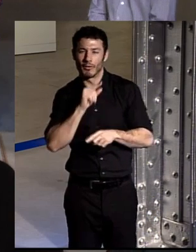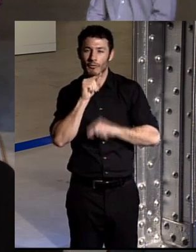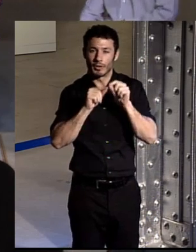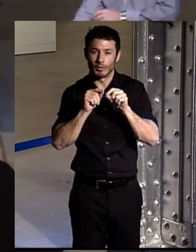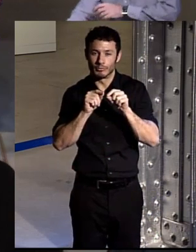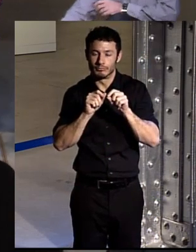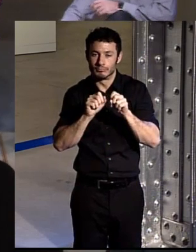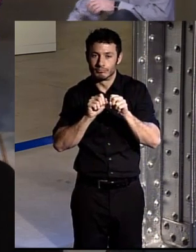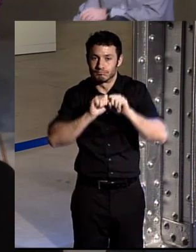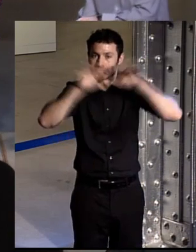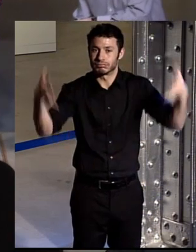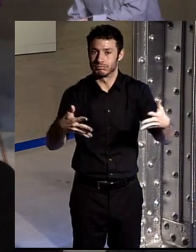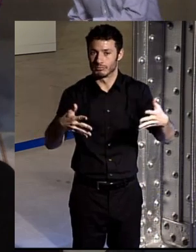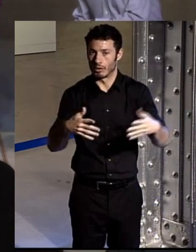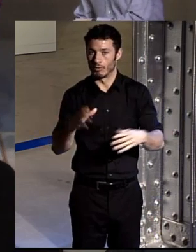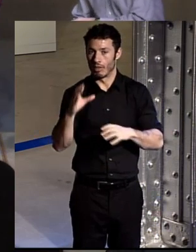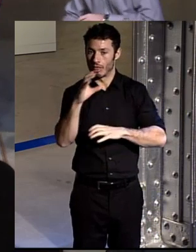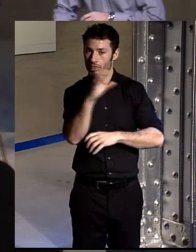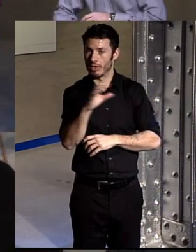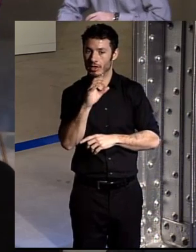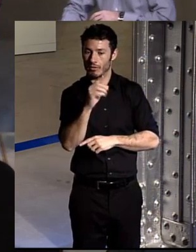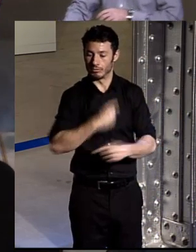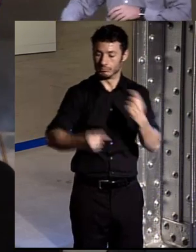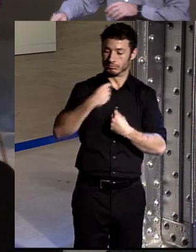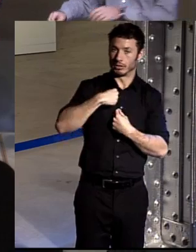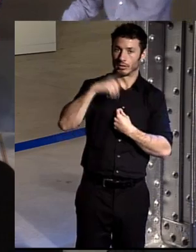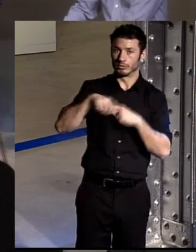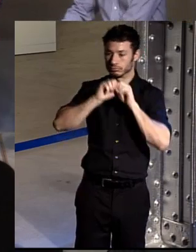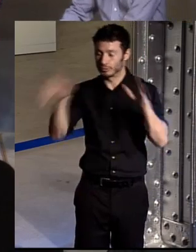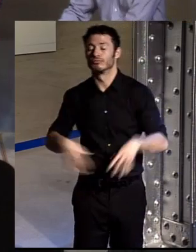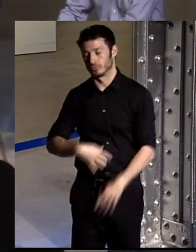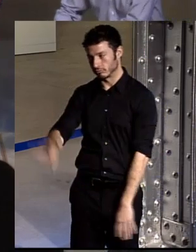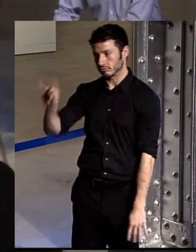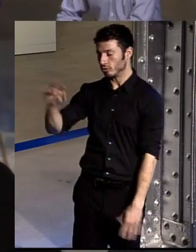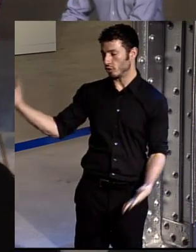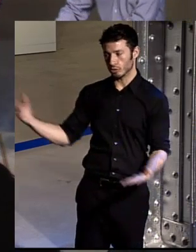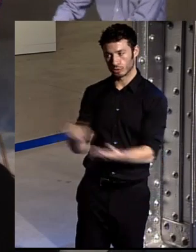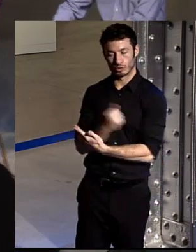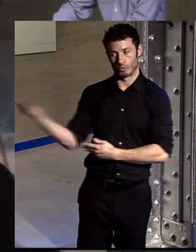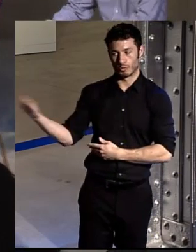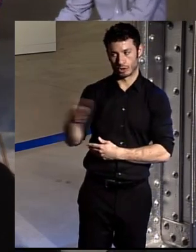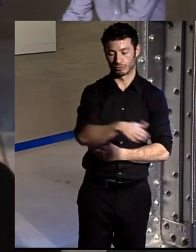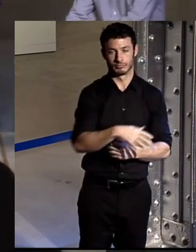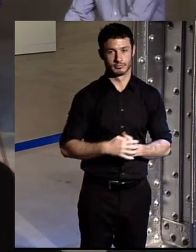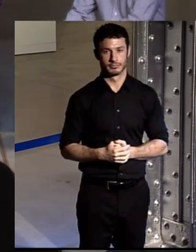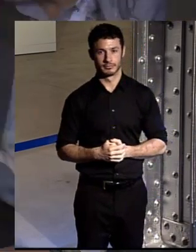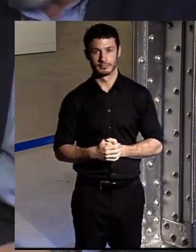puesto uno de los científicos y se extendiera, que no lo conociéramos. Sí, vais a morir todos.